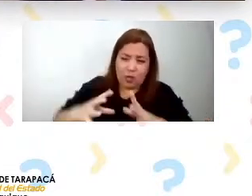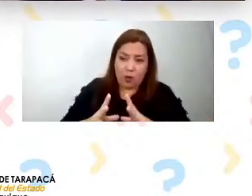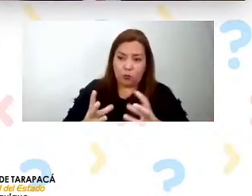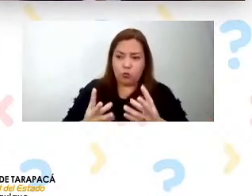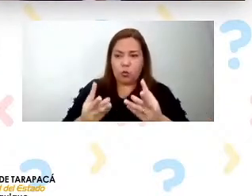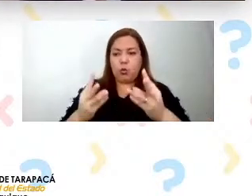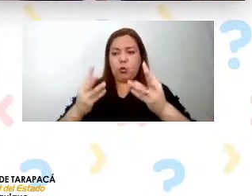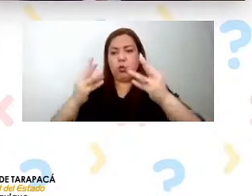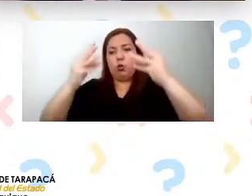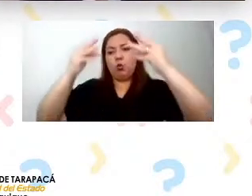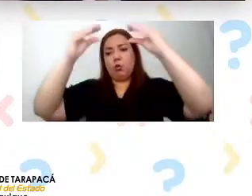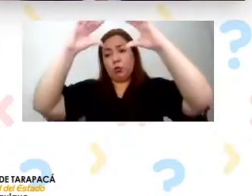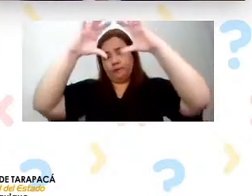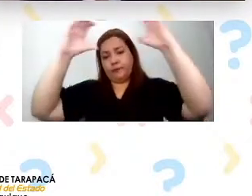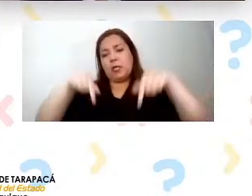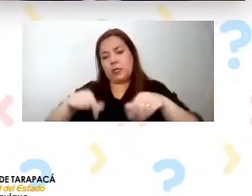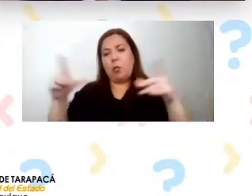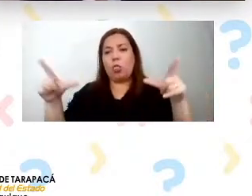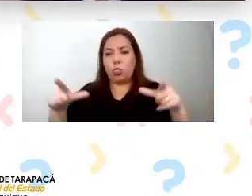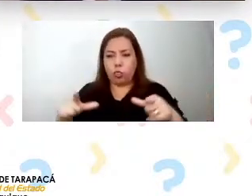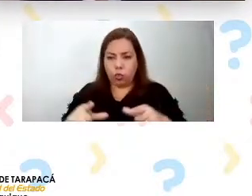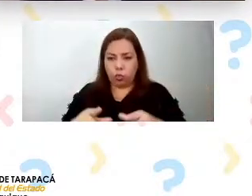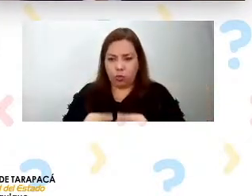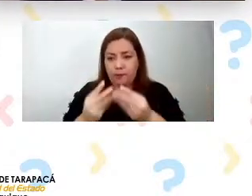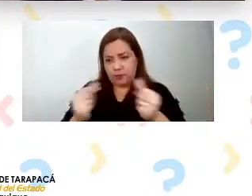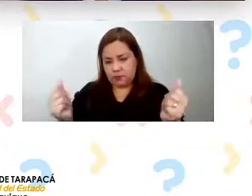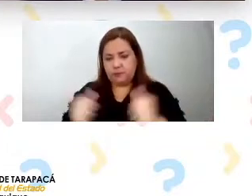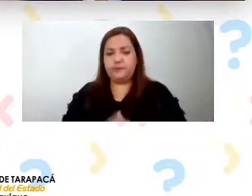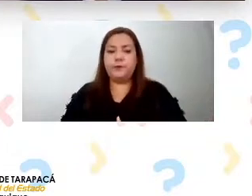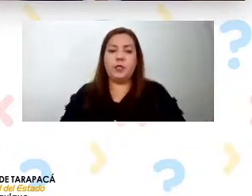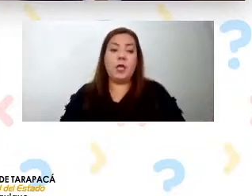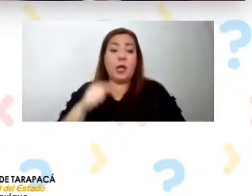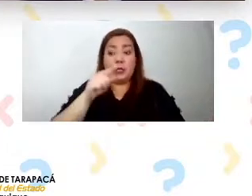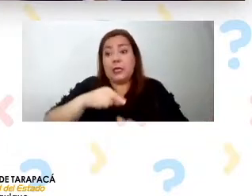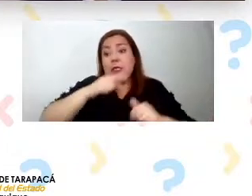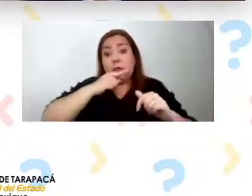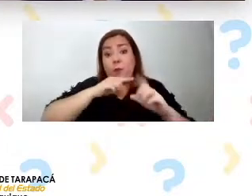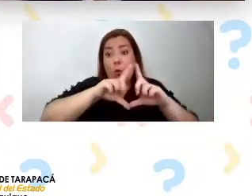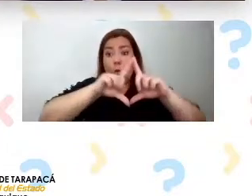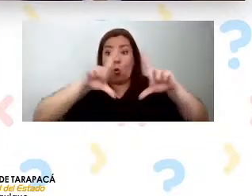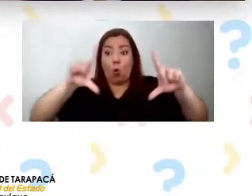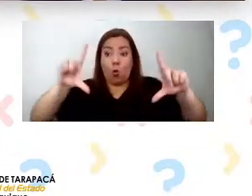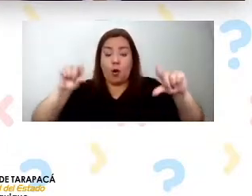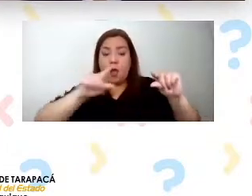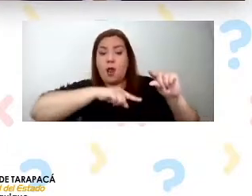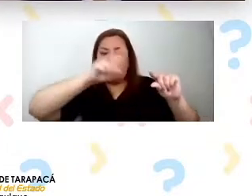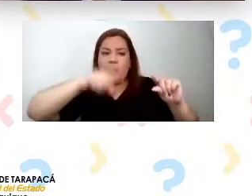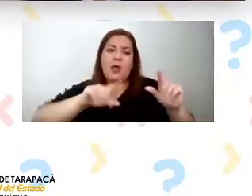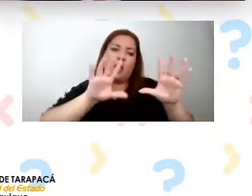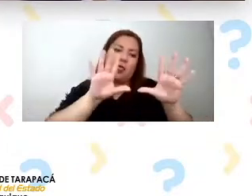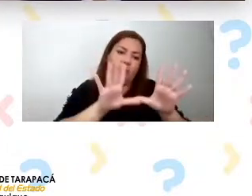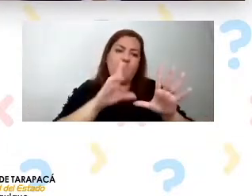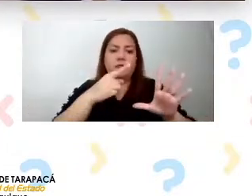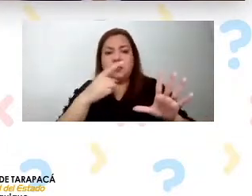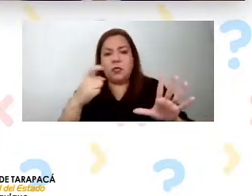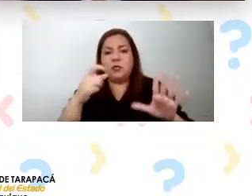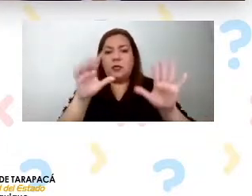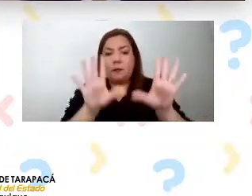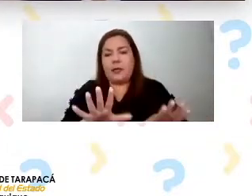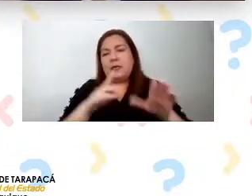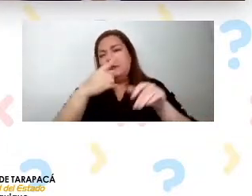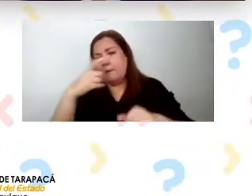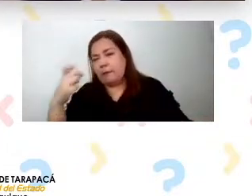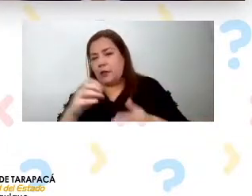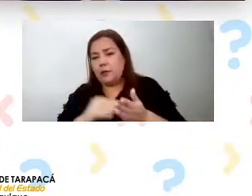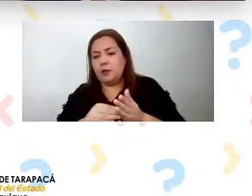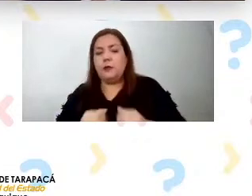Acá, fíjense que tenemos una gráfica logarítmica, 10, 100, 1000, 10.000, 100.000, en función del tiempo, y podemos ver,